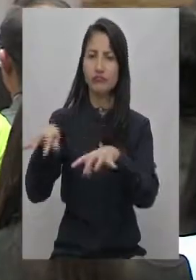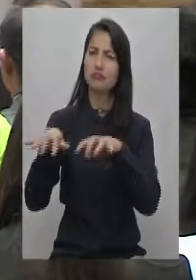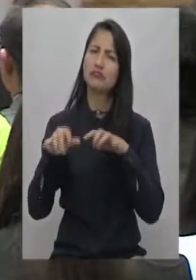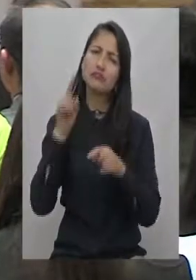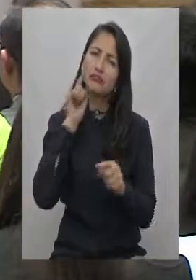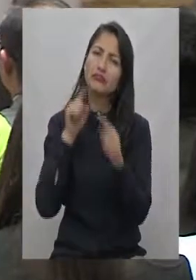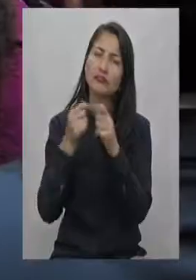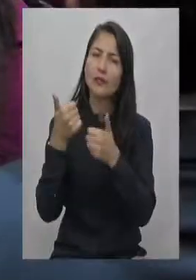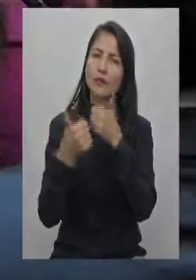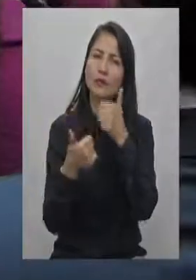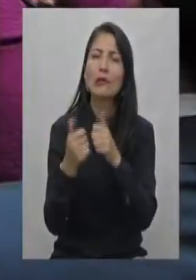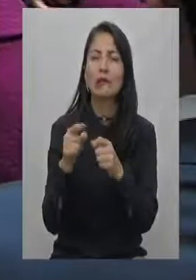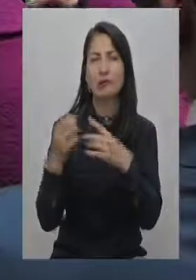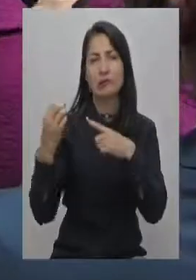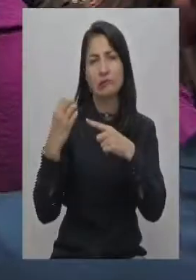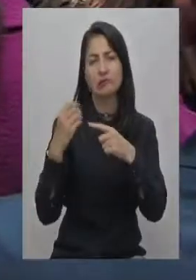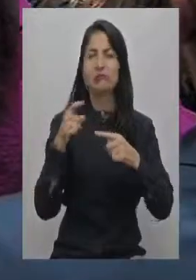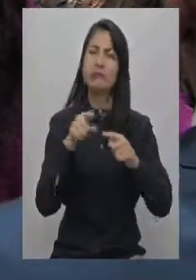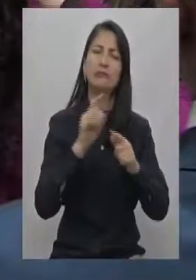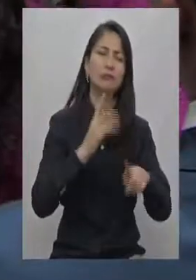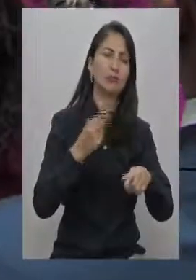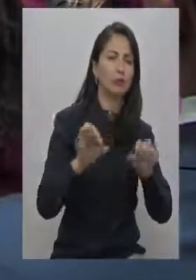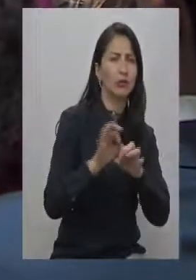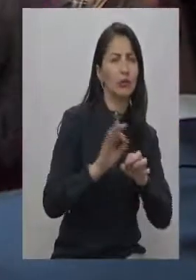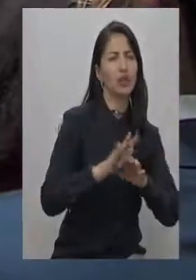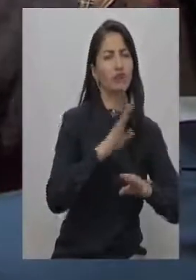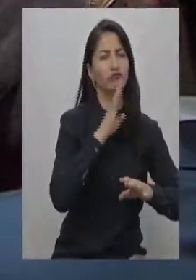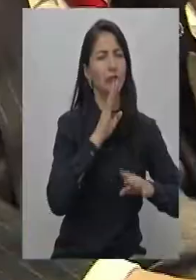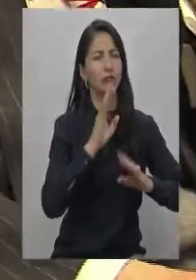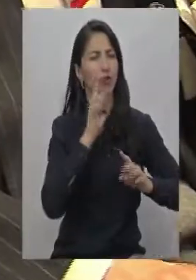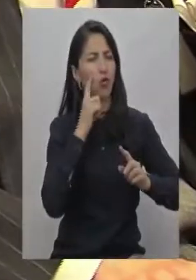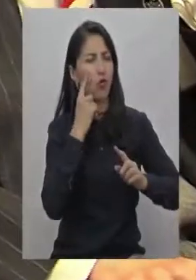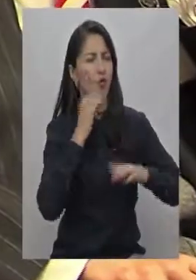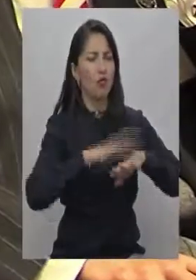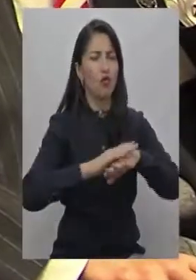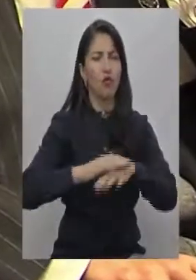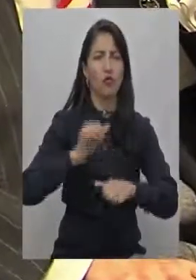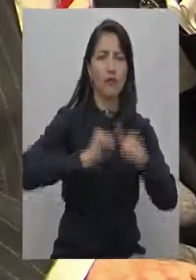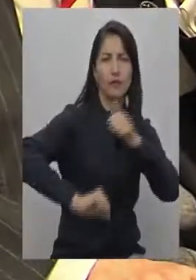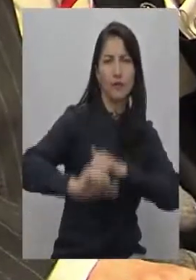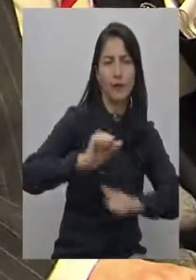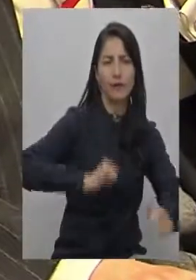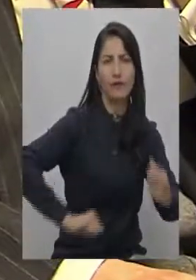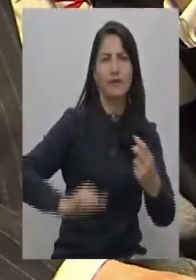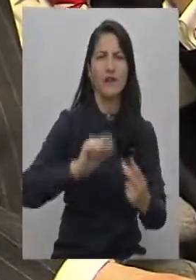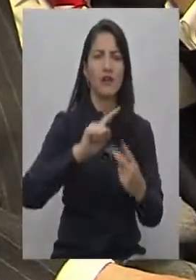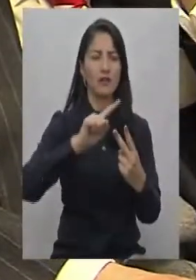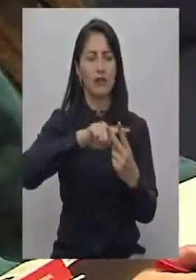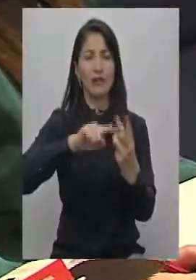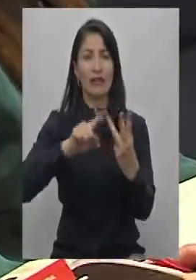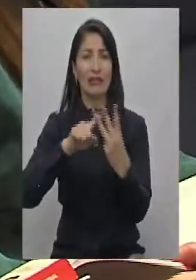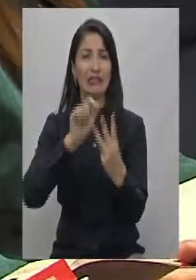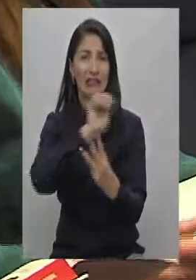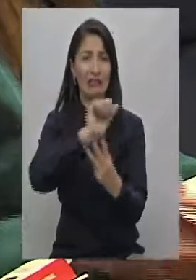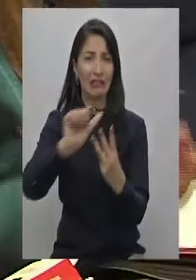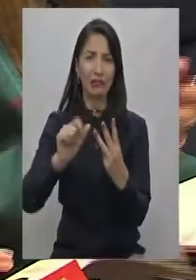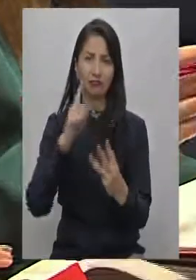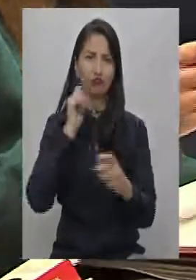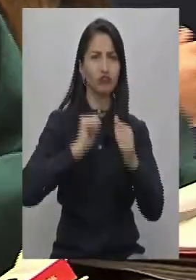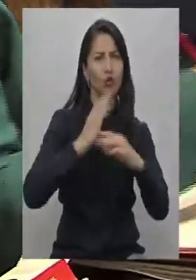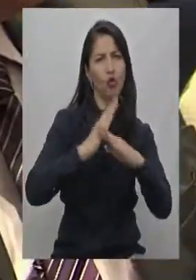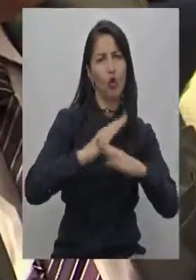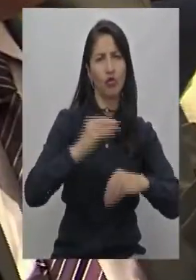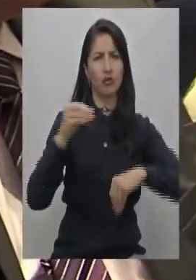encuentro, Maya Villazón defendió el trabajo mancomunado que vienen realizando contra la corrupción los tres entes de control, que está dando